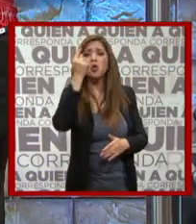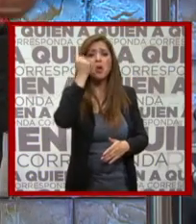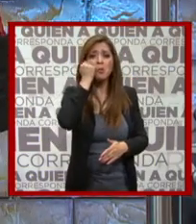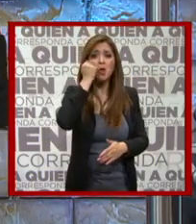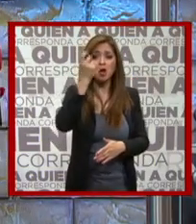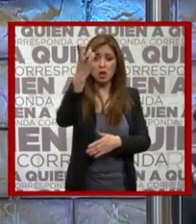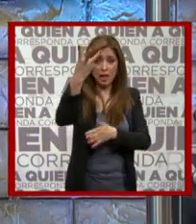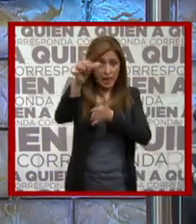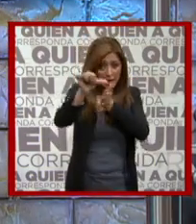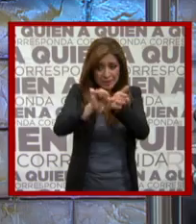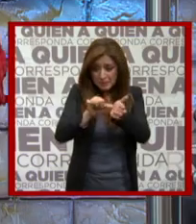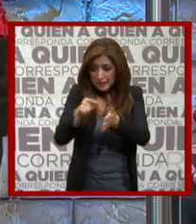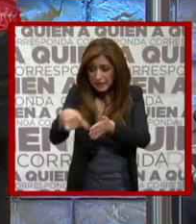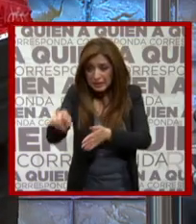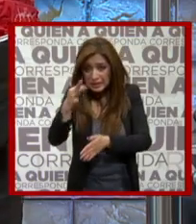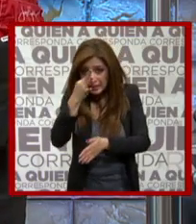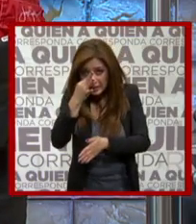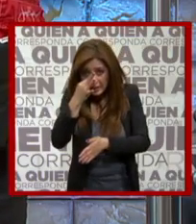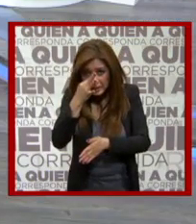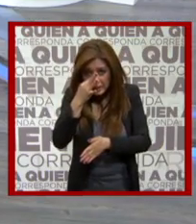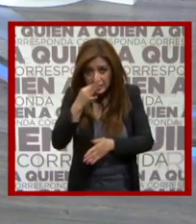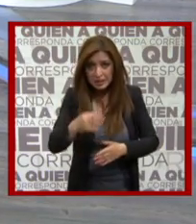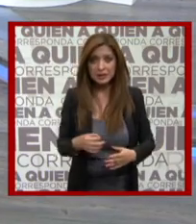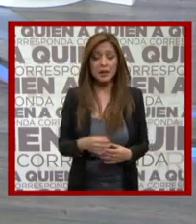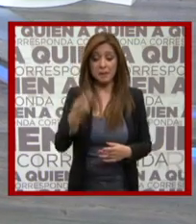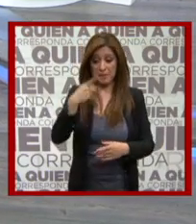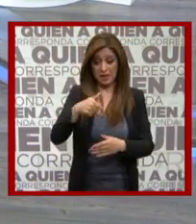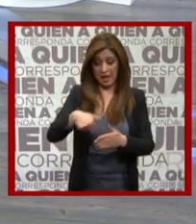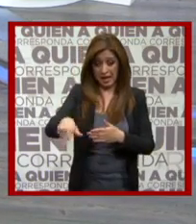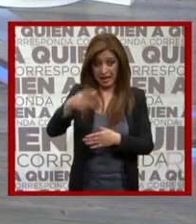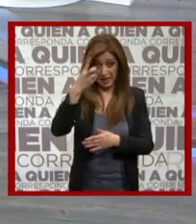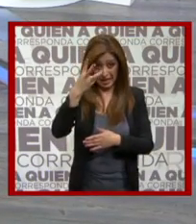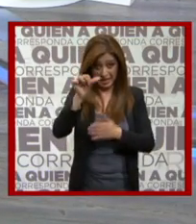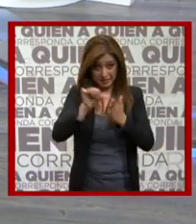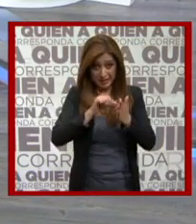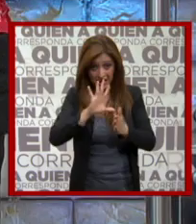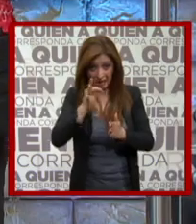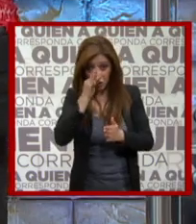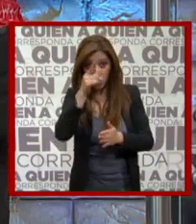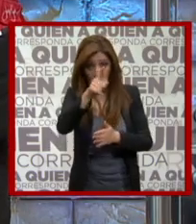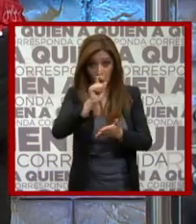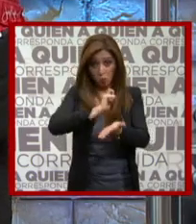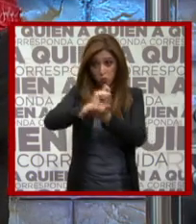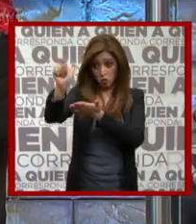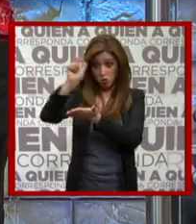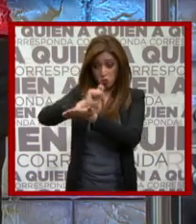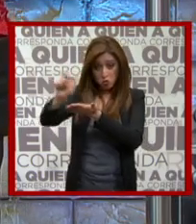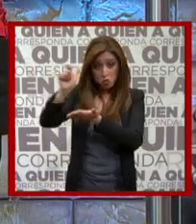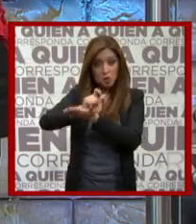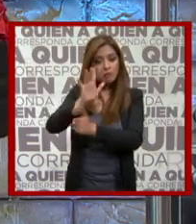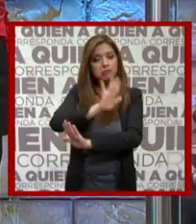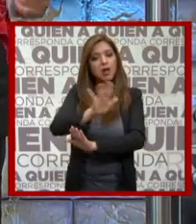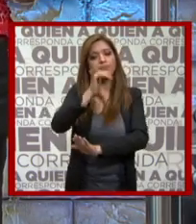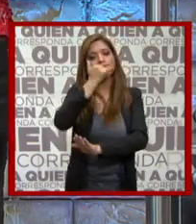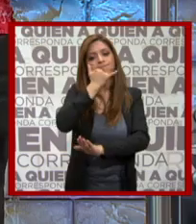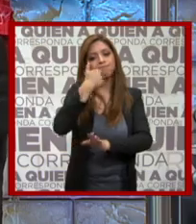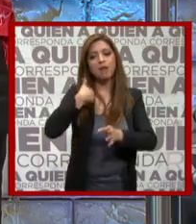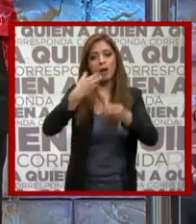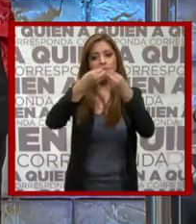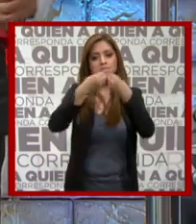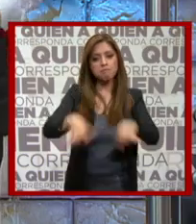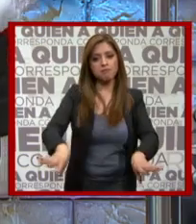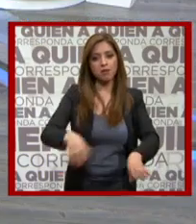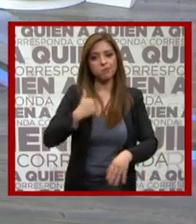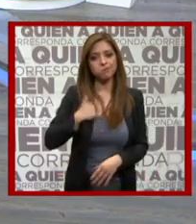para pagarla, si tú quieres. Pero eso sí, el dinero se pierde. También, o sea, un otarugo, ¿qué? Pero eso sí, obviamente el dinero que ya pagaste se pierde. O sea, no hay de qué, pues me regresas. Tu